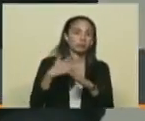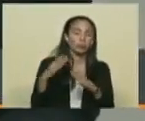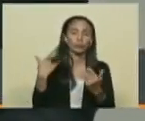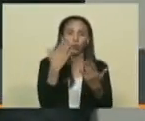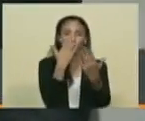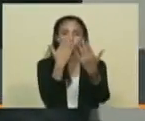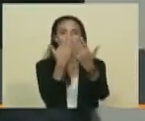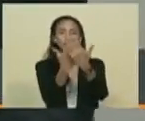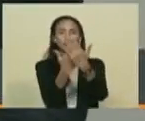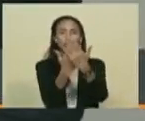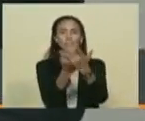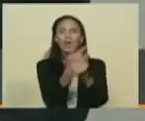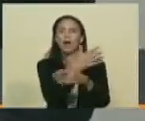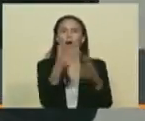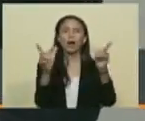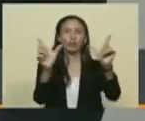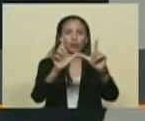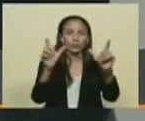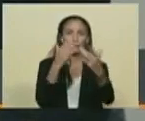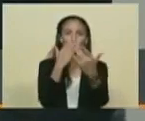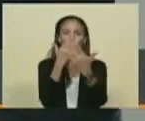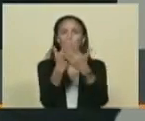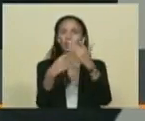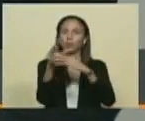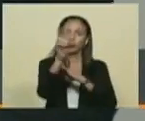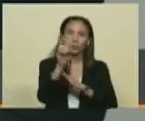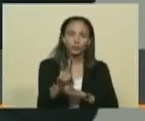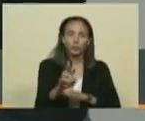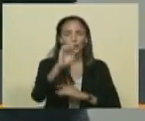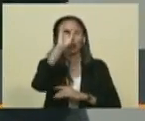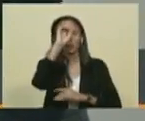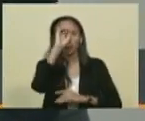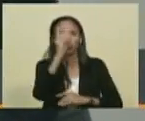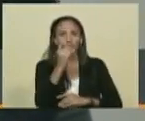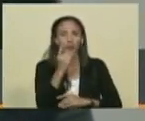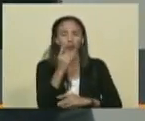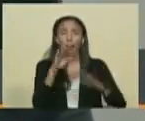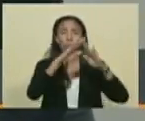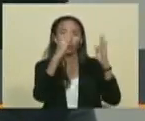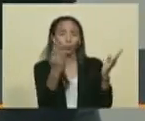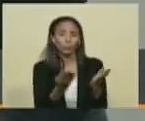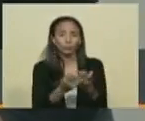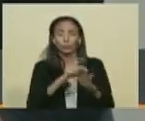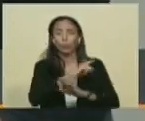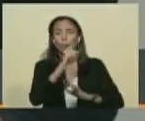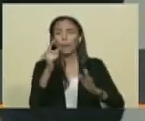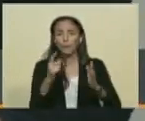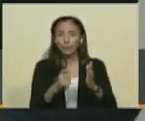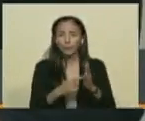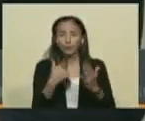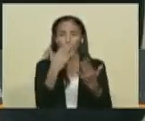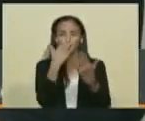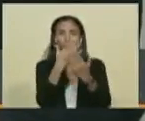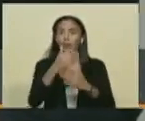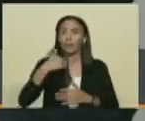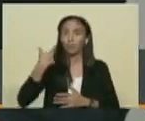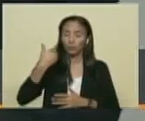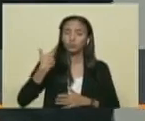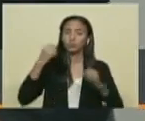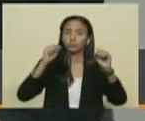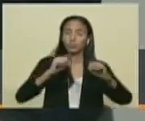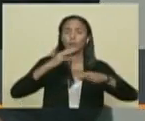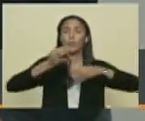frente a los medios de comunicación de Venezuela, de República Dominicana y del mundo entero para